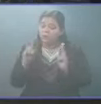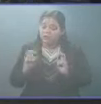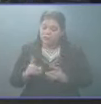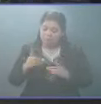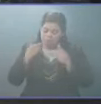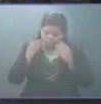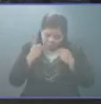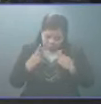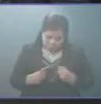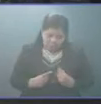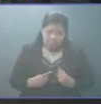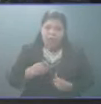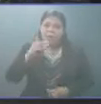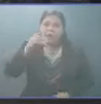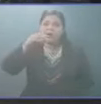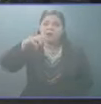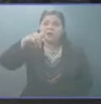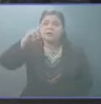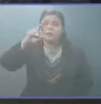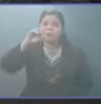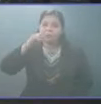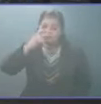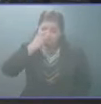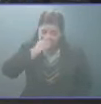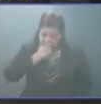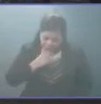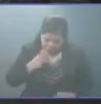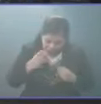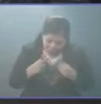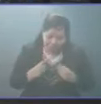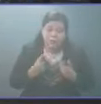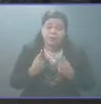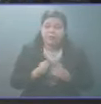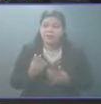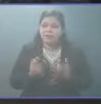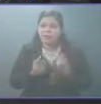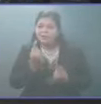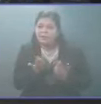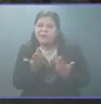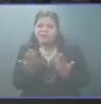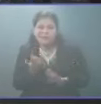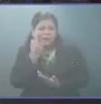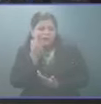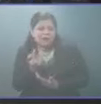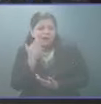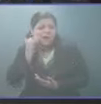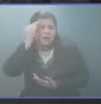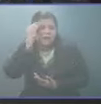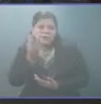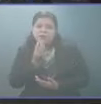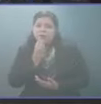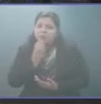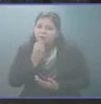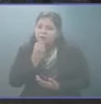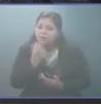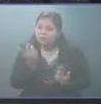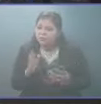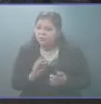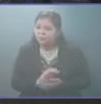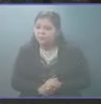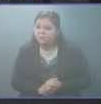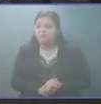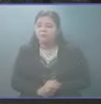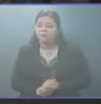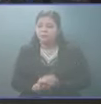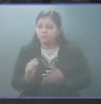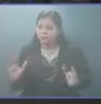doctor. ¿Qué tan importante es identificar y tratar y ver cuando nuestros adultos mayores están decaídos y están en